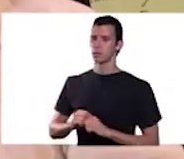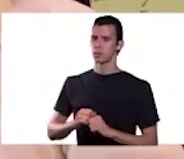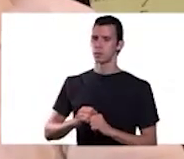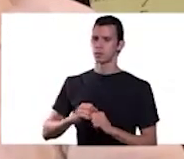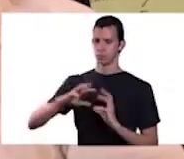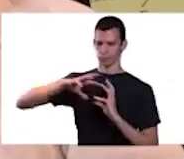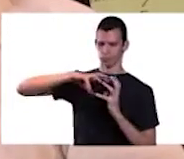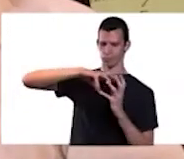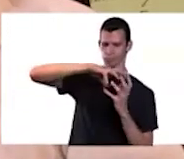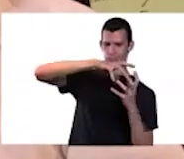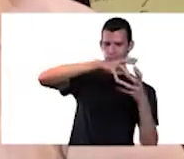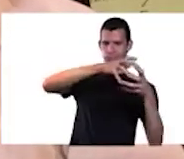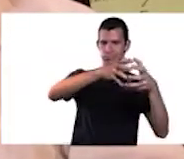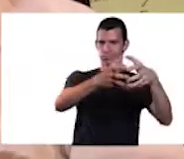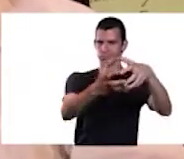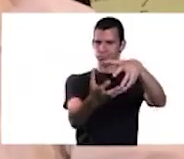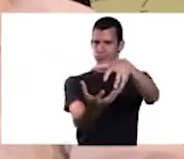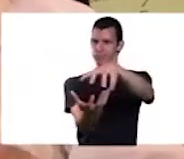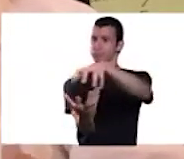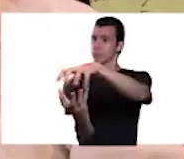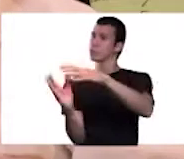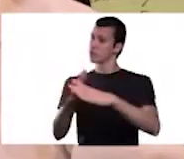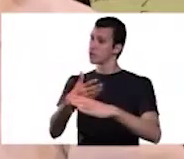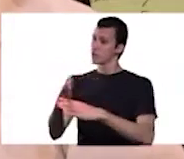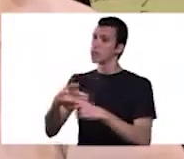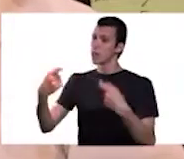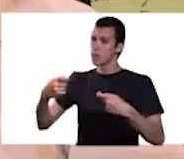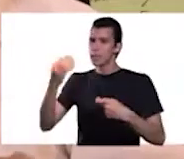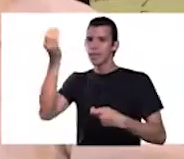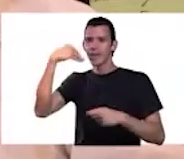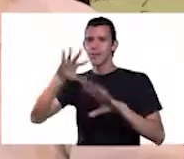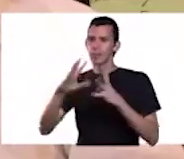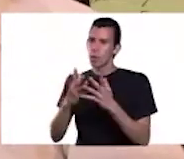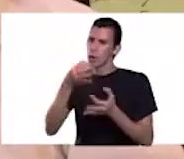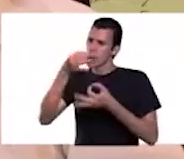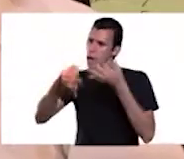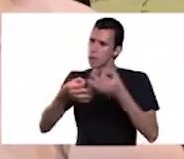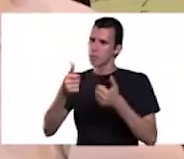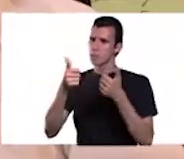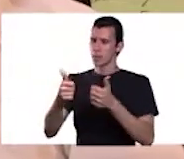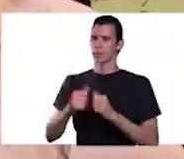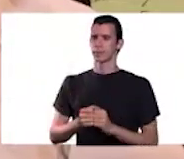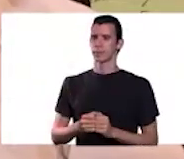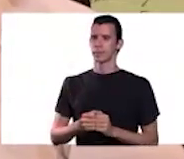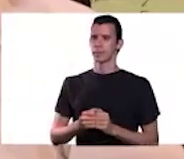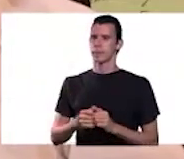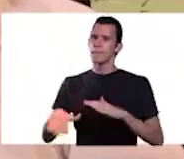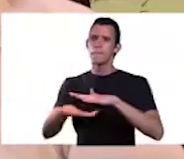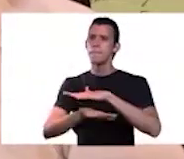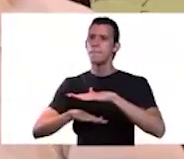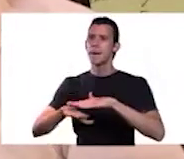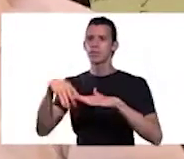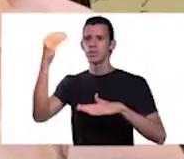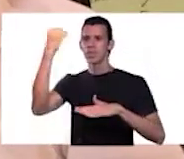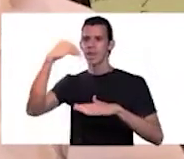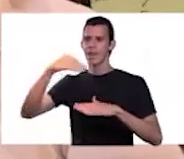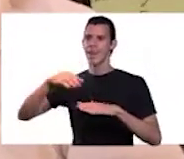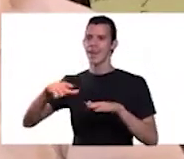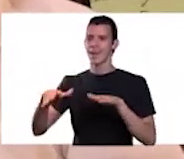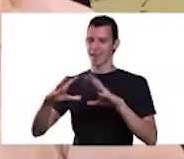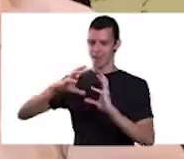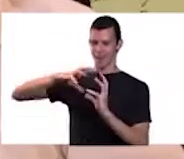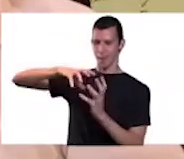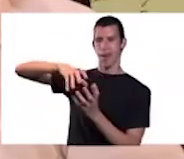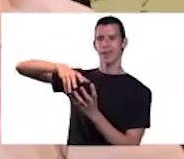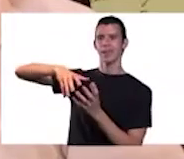aulas estamos destacando el movimiento de rotación y el movimiento de traslación. ¿Qué tenemos que